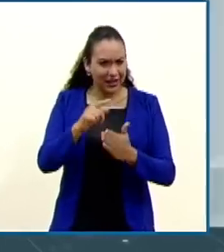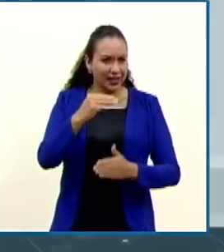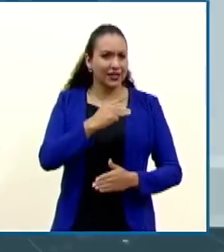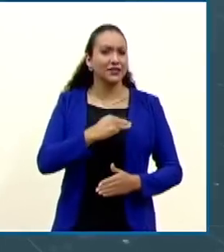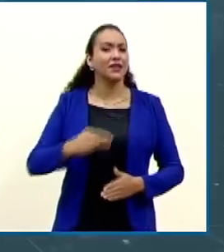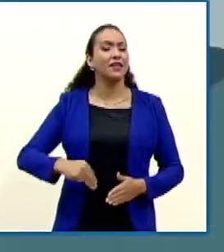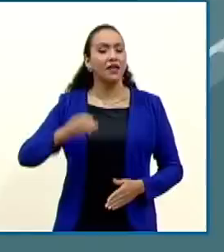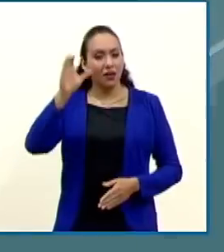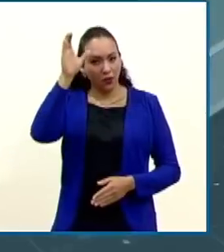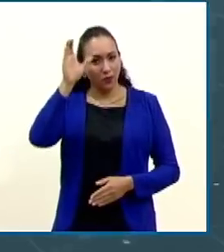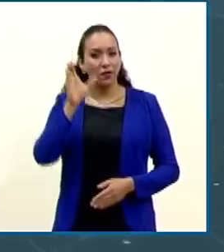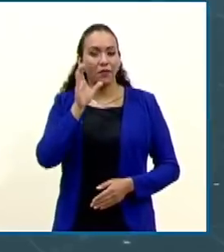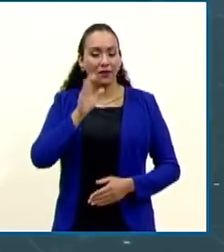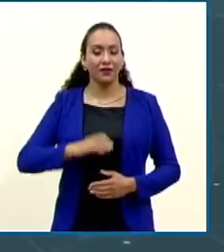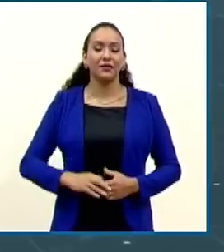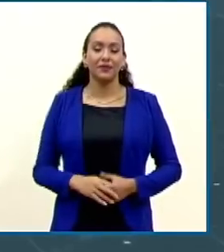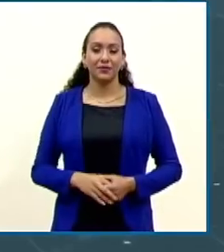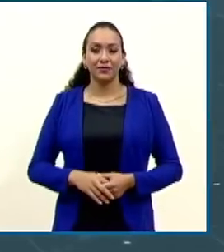Coahuila.